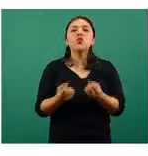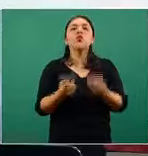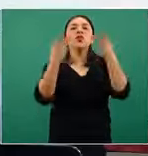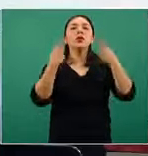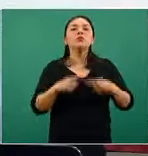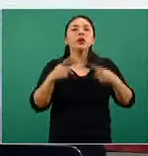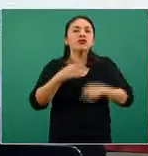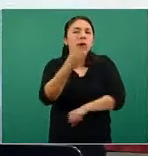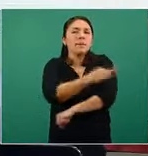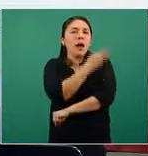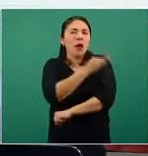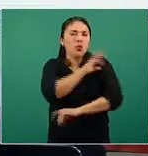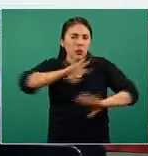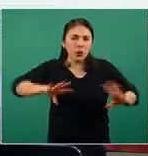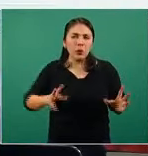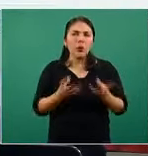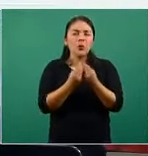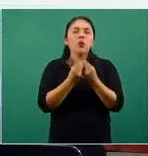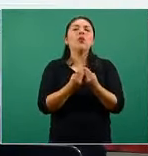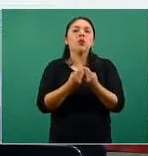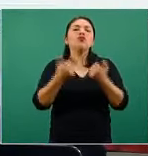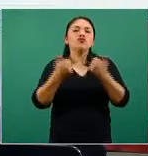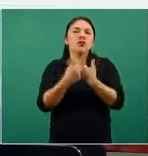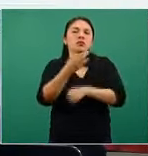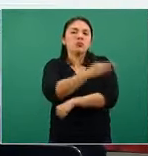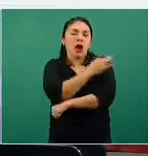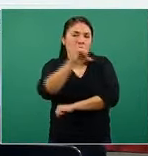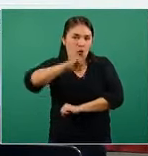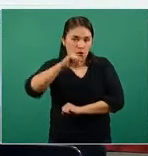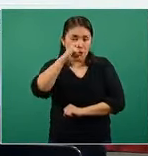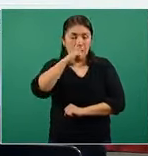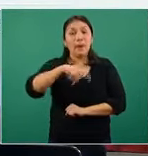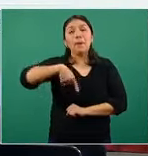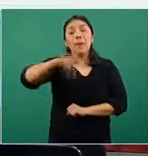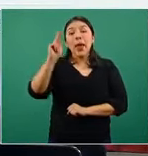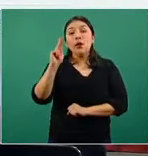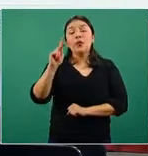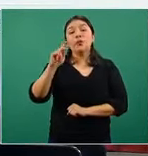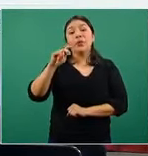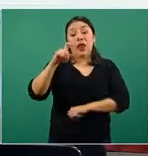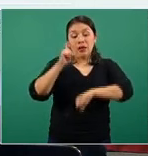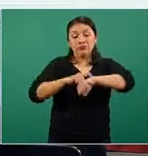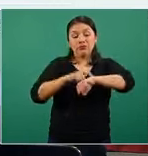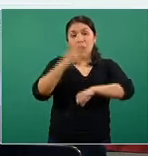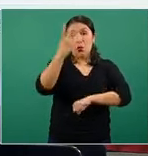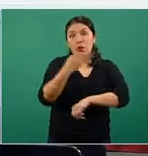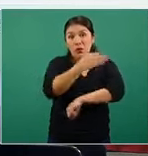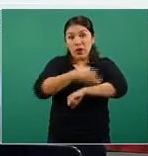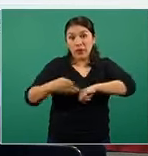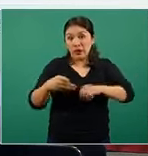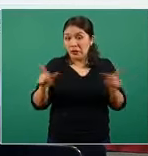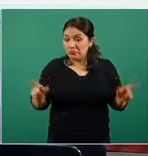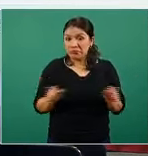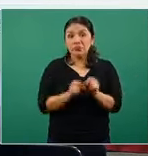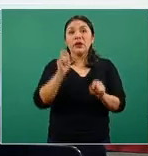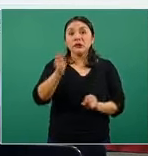los datos con todo lo que en su momento se logró vacunar en el día. Pero para el corte de las 4 de la tarde son